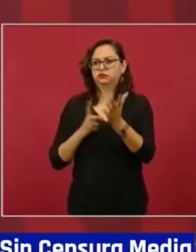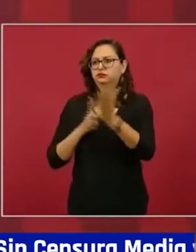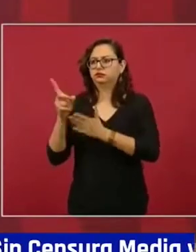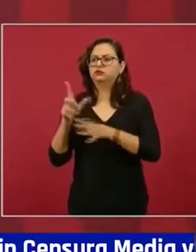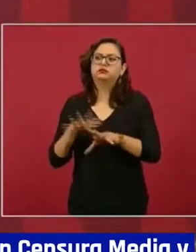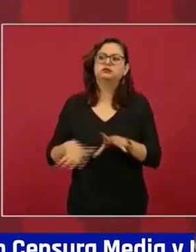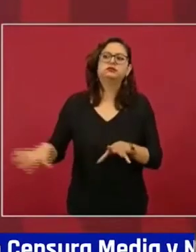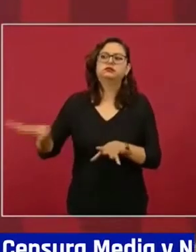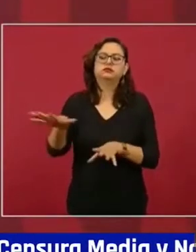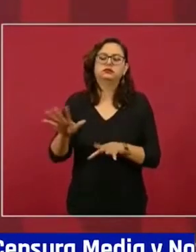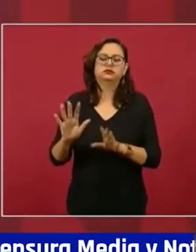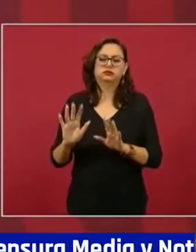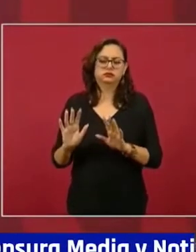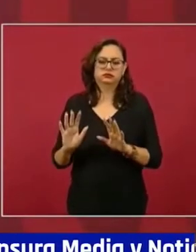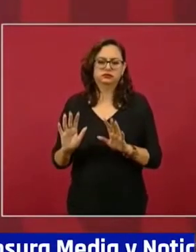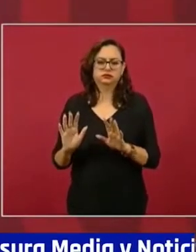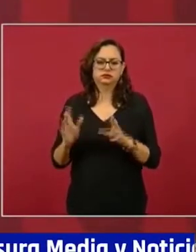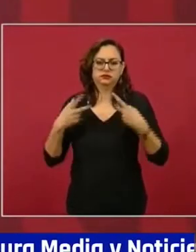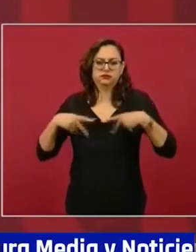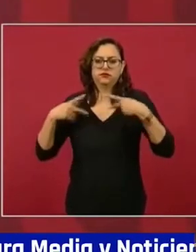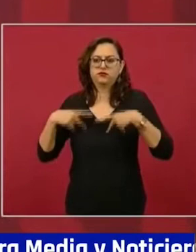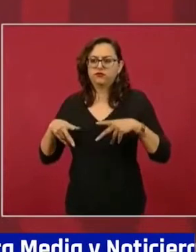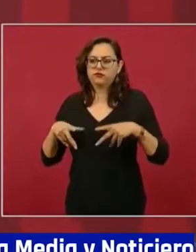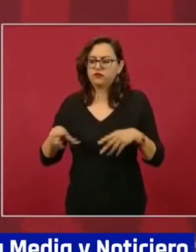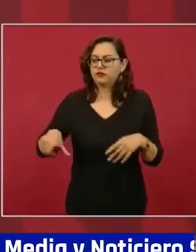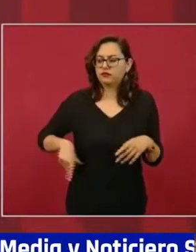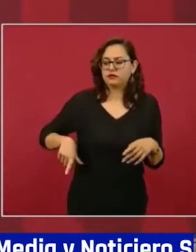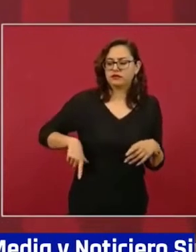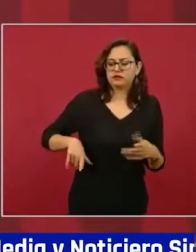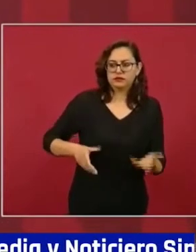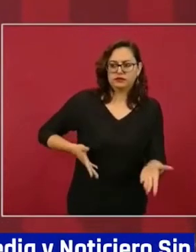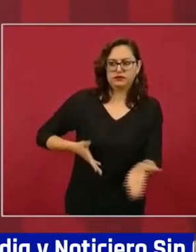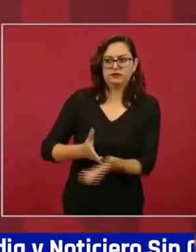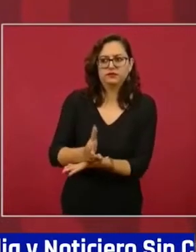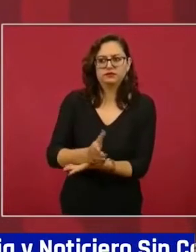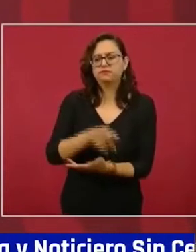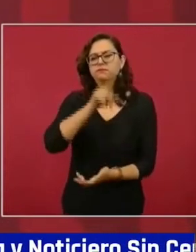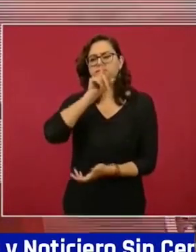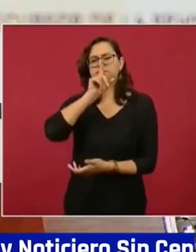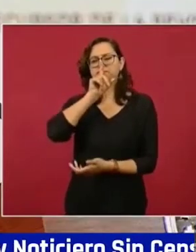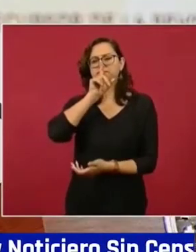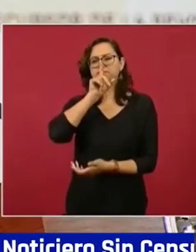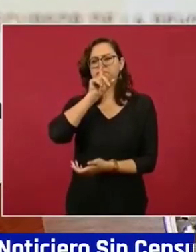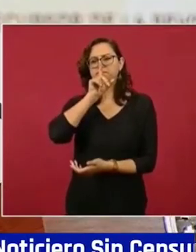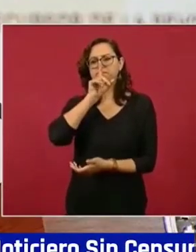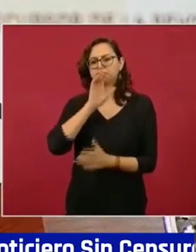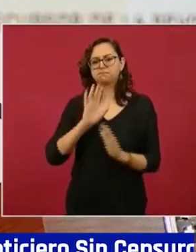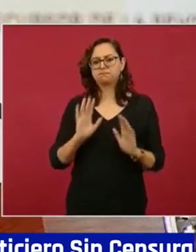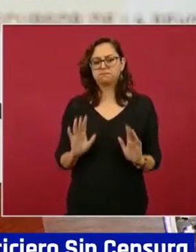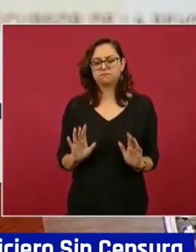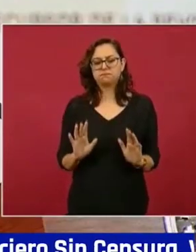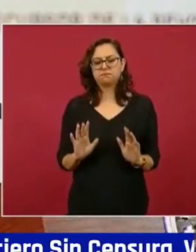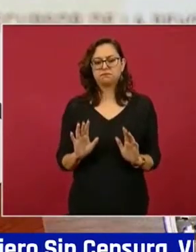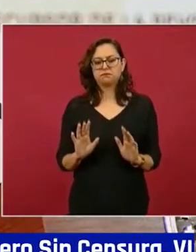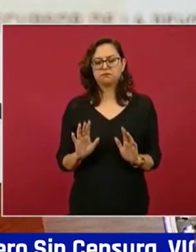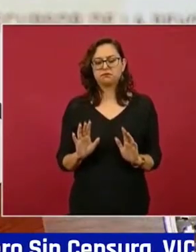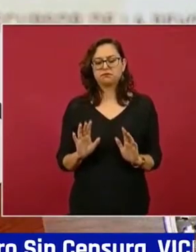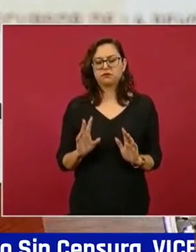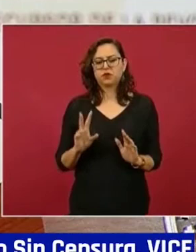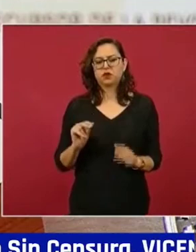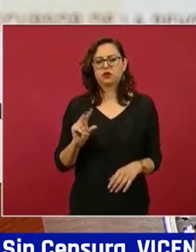un asunto de carácter vinculatorio, para decirlo con más